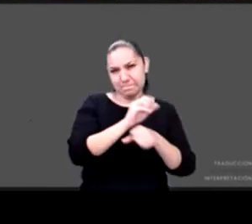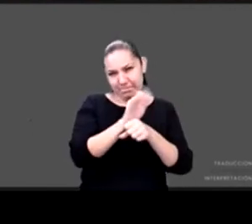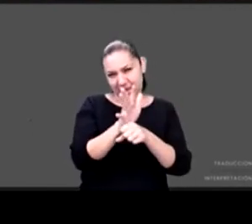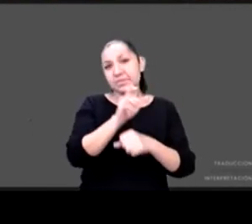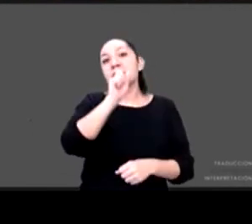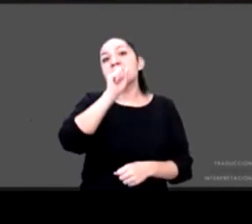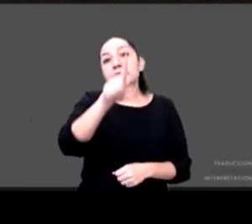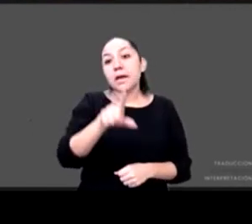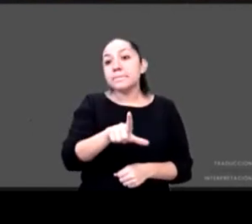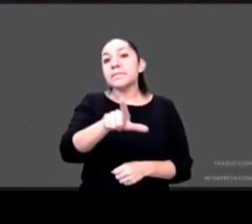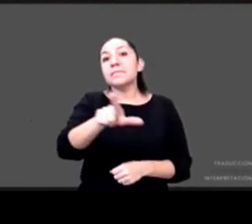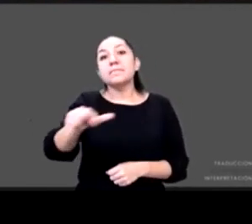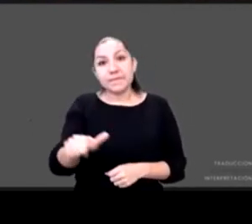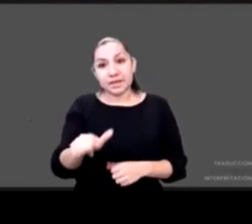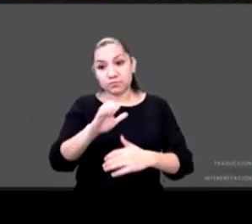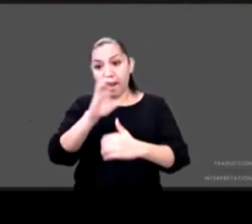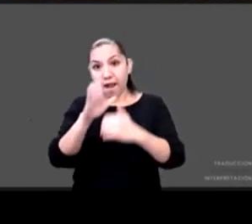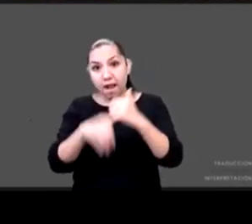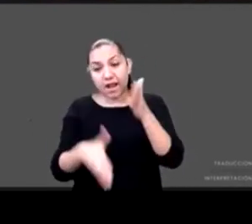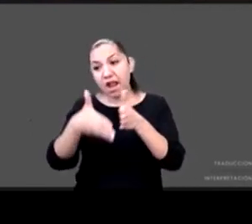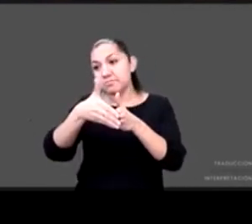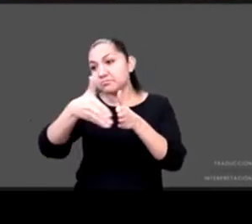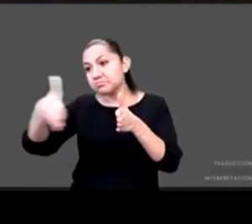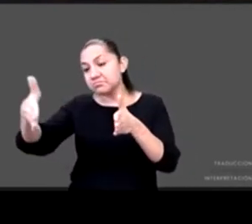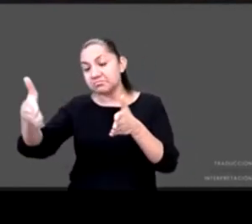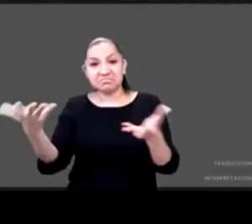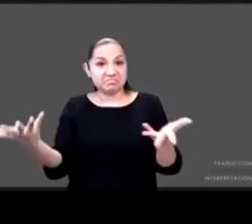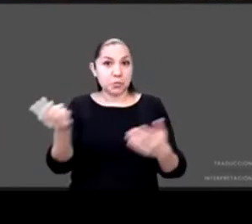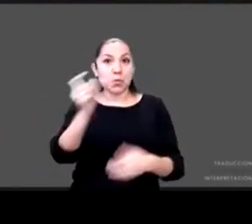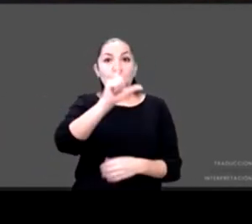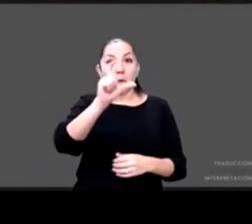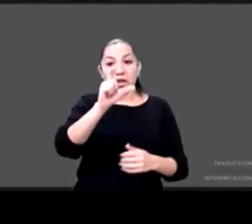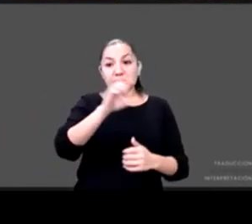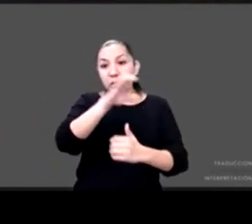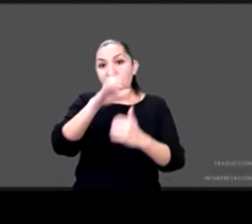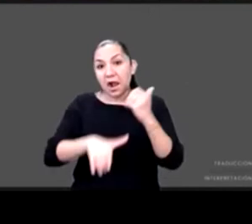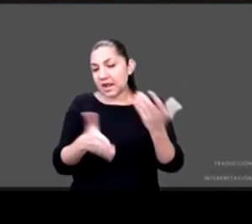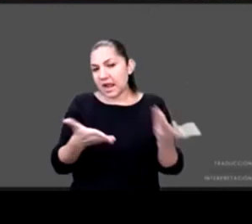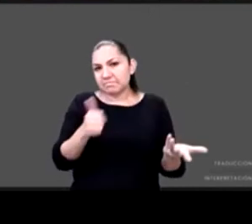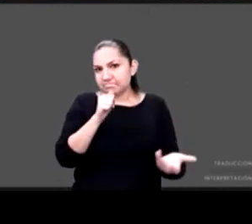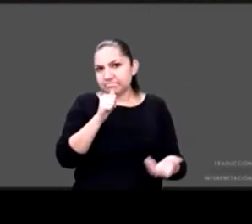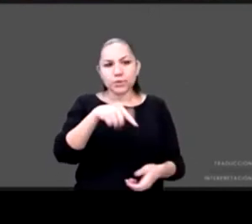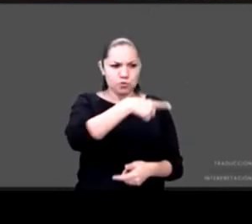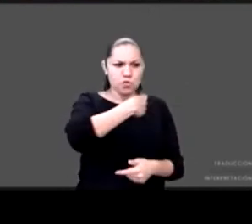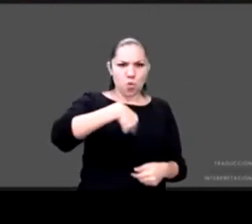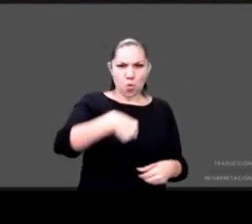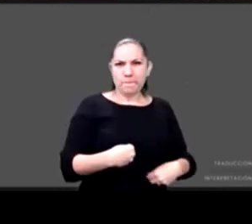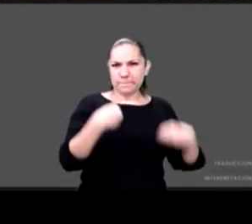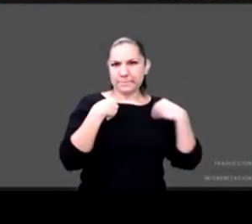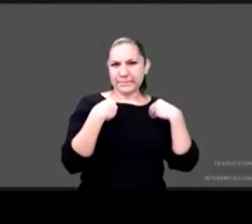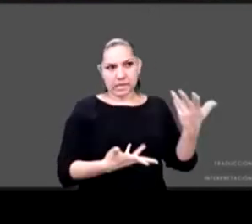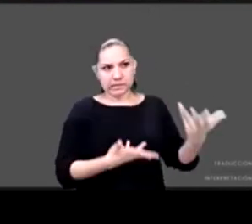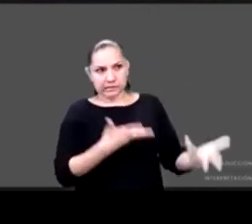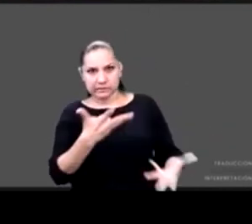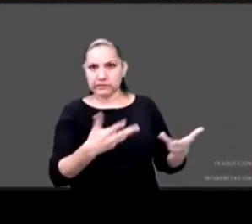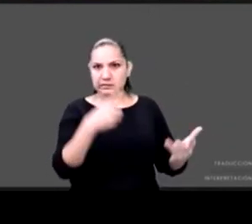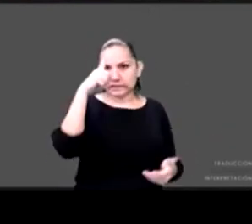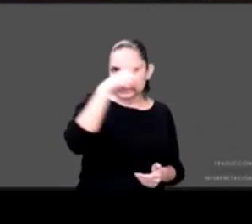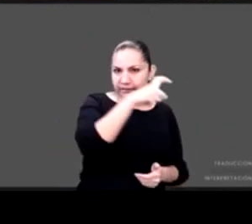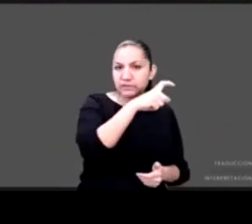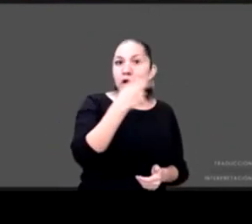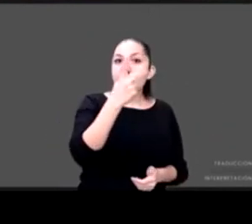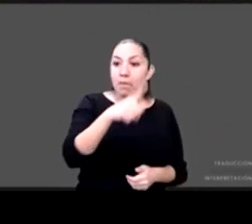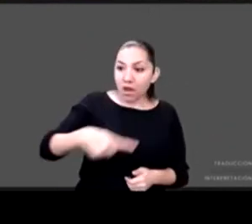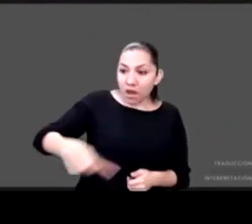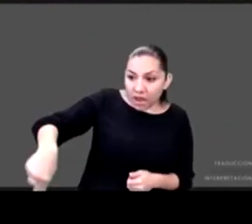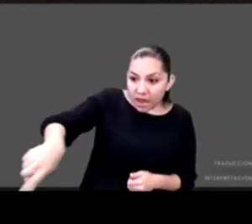ser después, pero estar con las antenas paradas, ¿en cuanto a qué? A ver estos cambios en las emociones o en